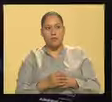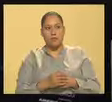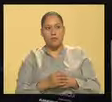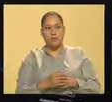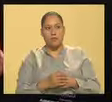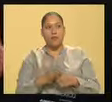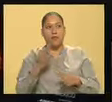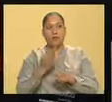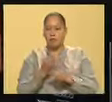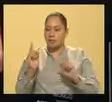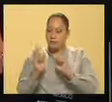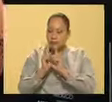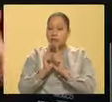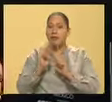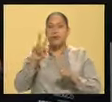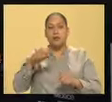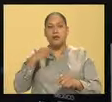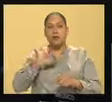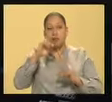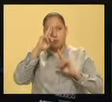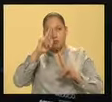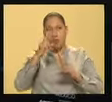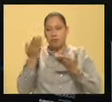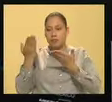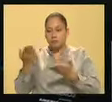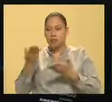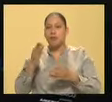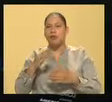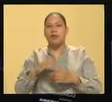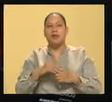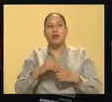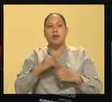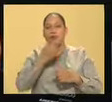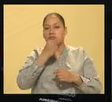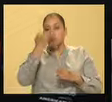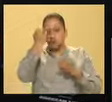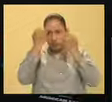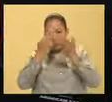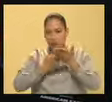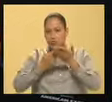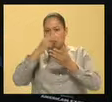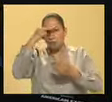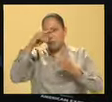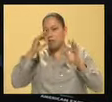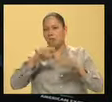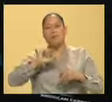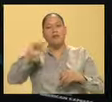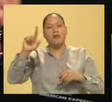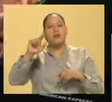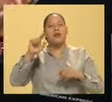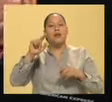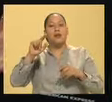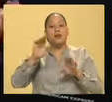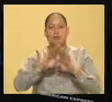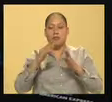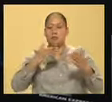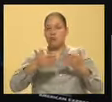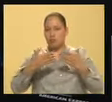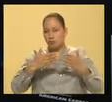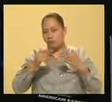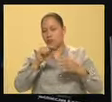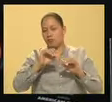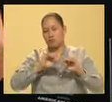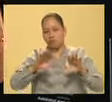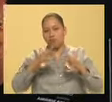Y en esta ocasión, de verdad, para mí es un honor presentarles a uno de los diseñadores mexicanos más reconocidos del ámbito de la moda. Y bueno,